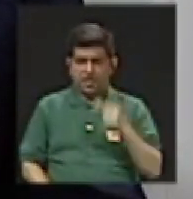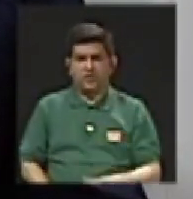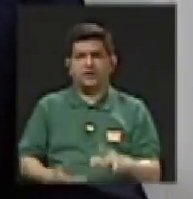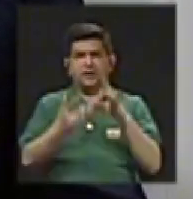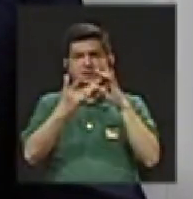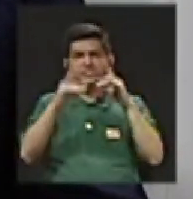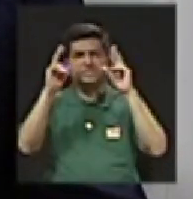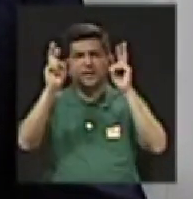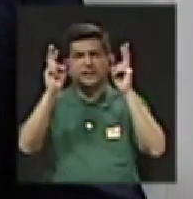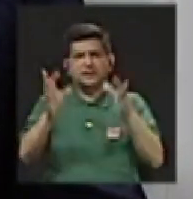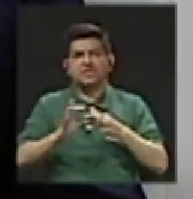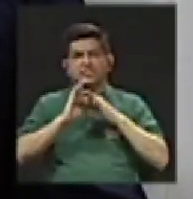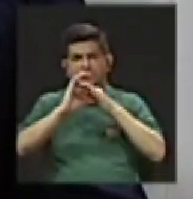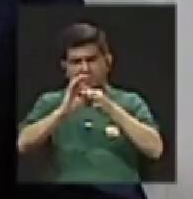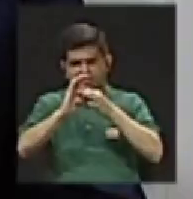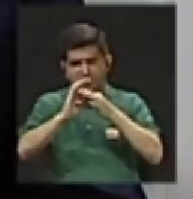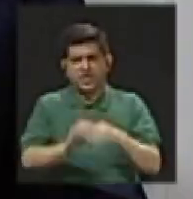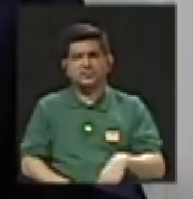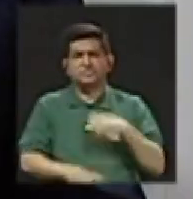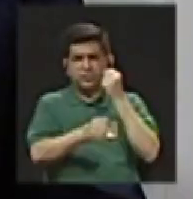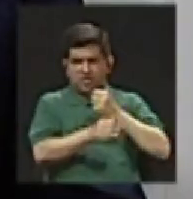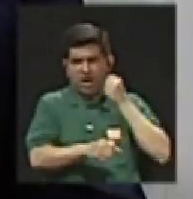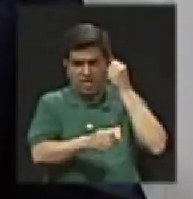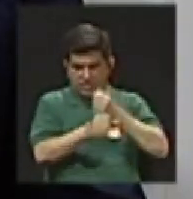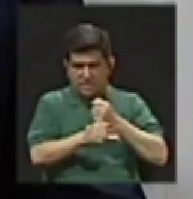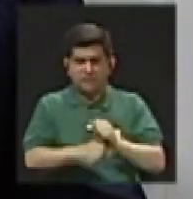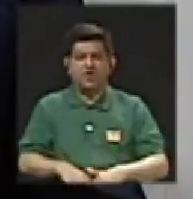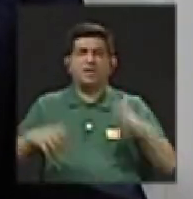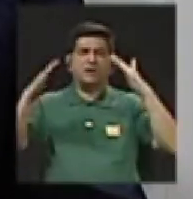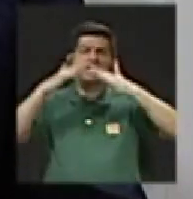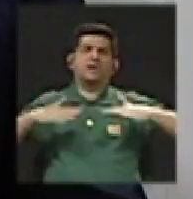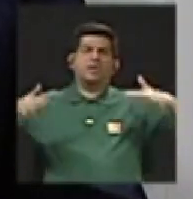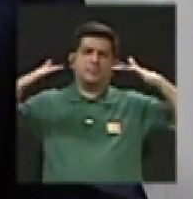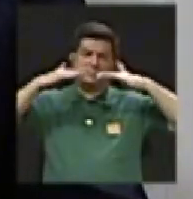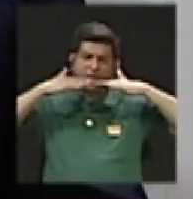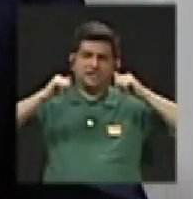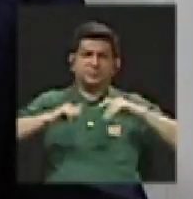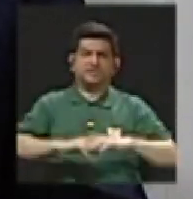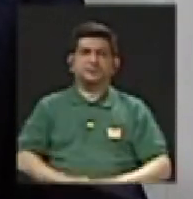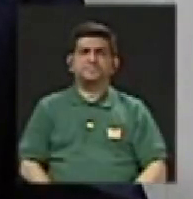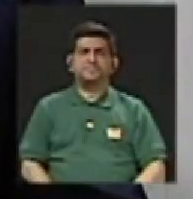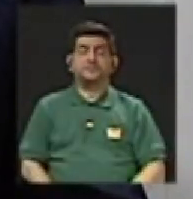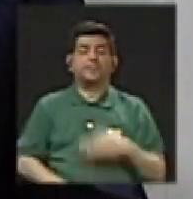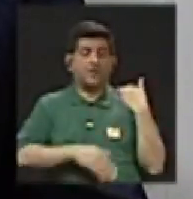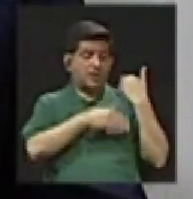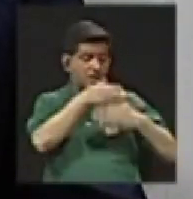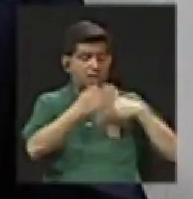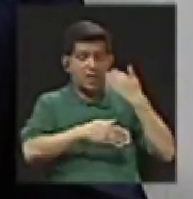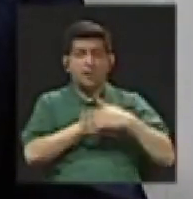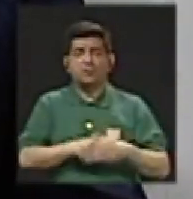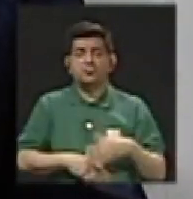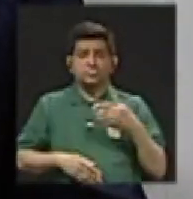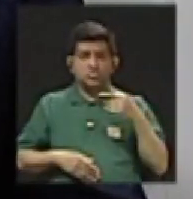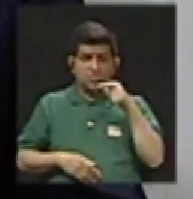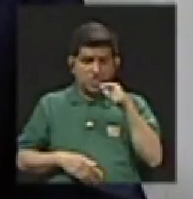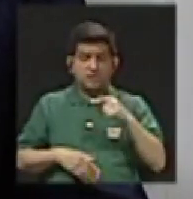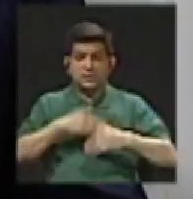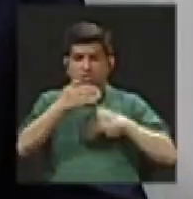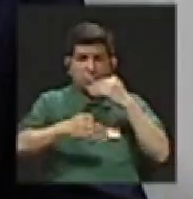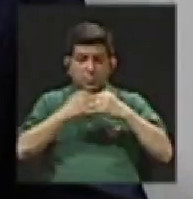todo en temas relacionados con empleo, con medio ambiente, con la evolución de las exportaciones